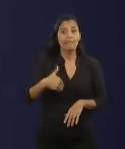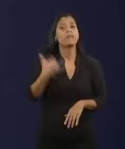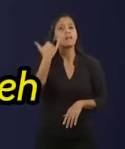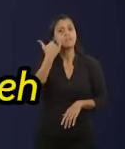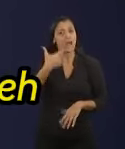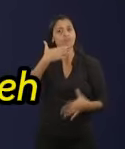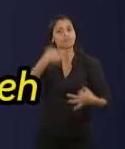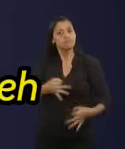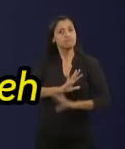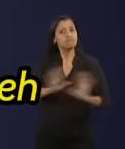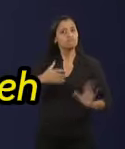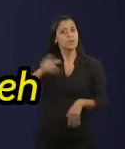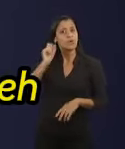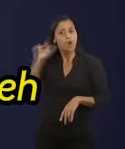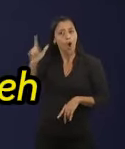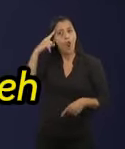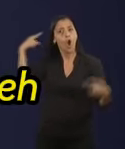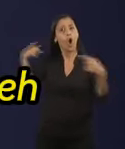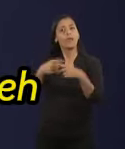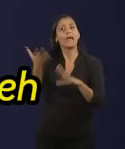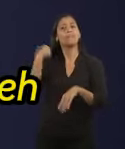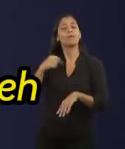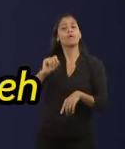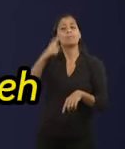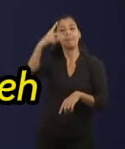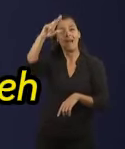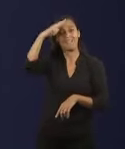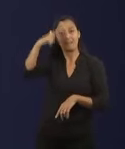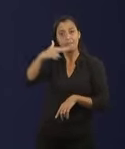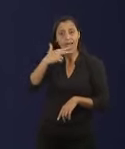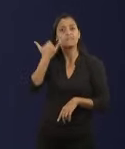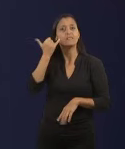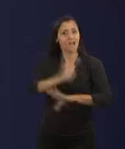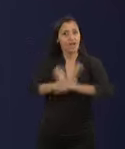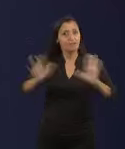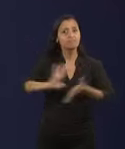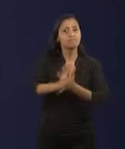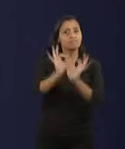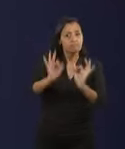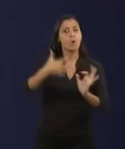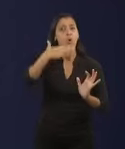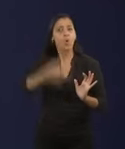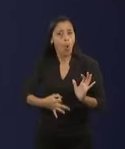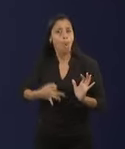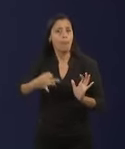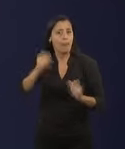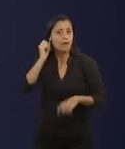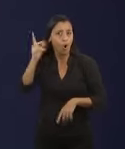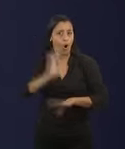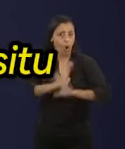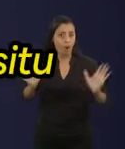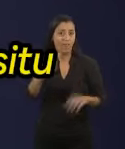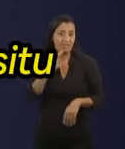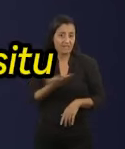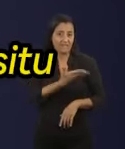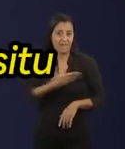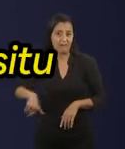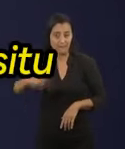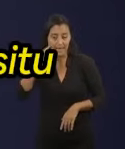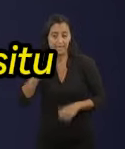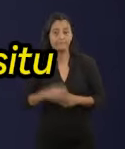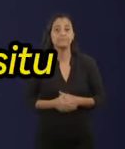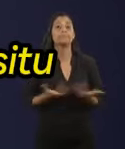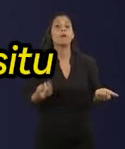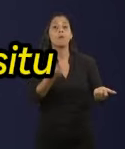cumplió los objetivos del primer trimestre y bueno por ejemplo